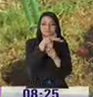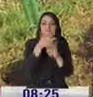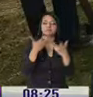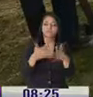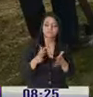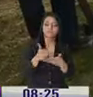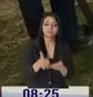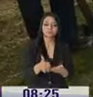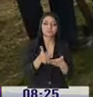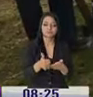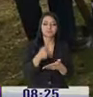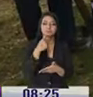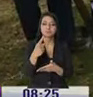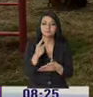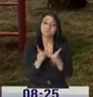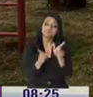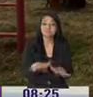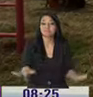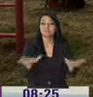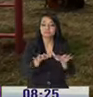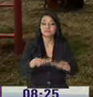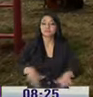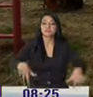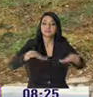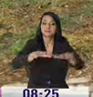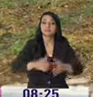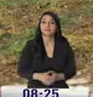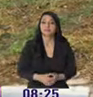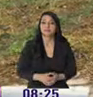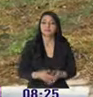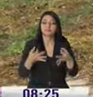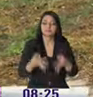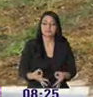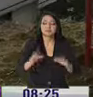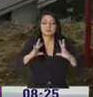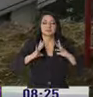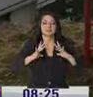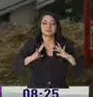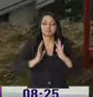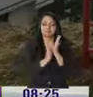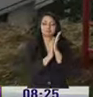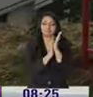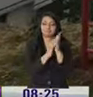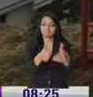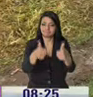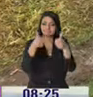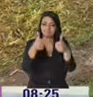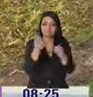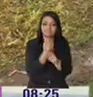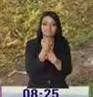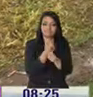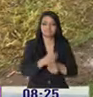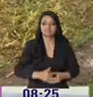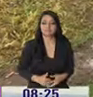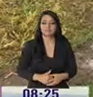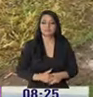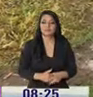beneficio de este sector y sobre todo en este verano, Meali. Qué bueno, de aplaudir entonces a las autoridades.